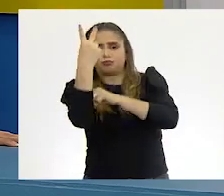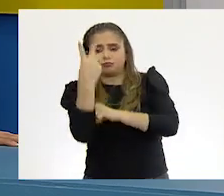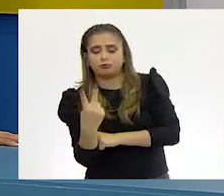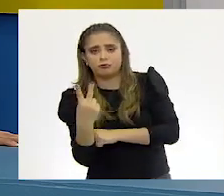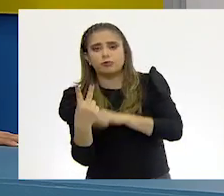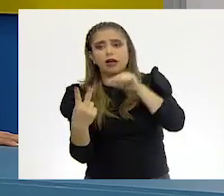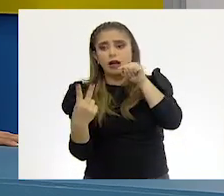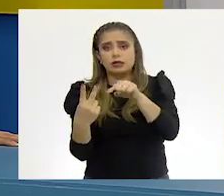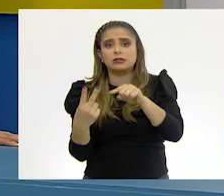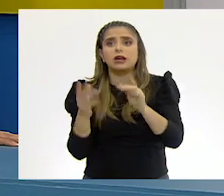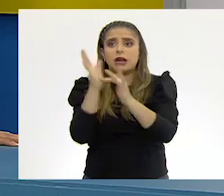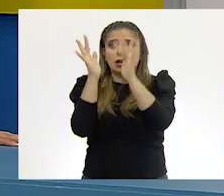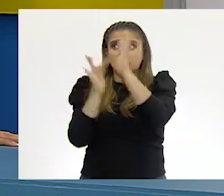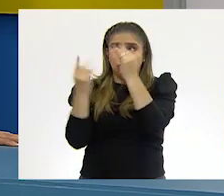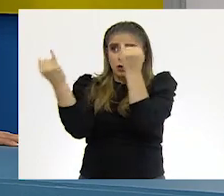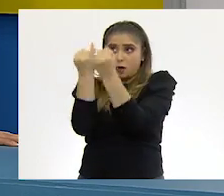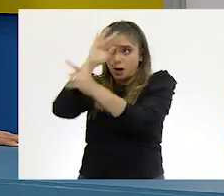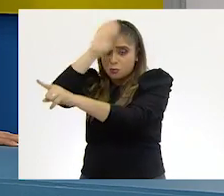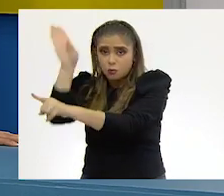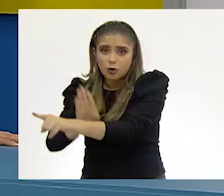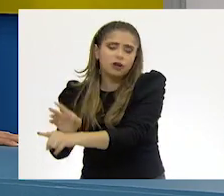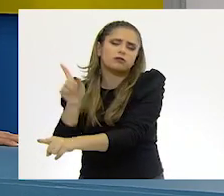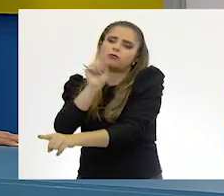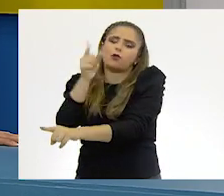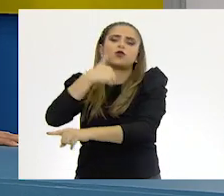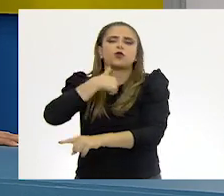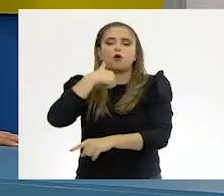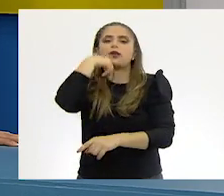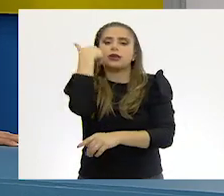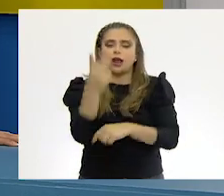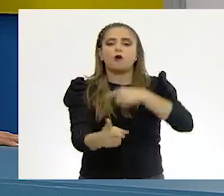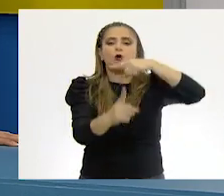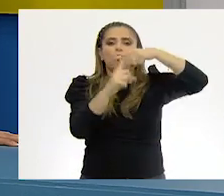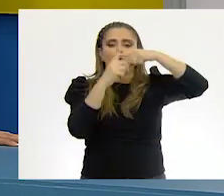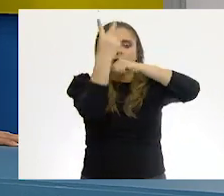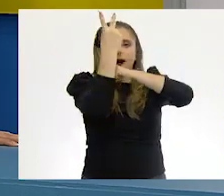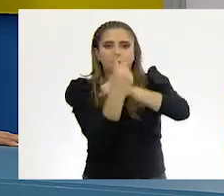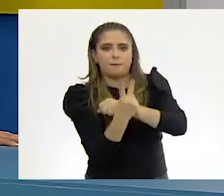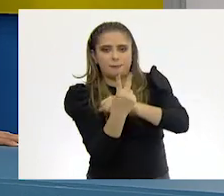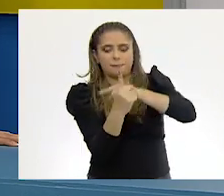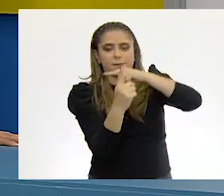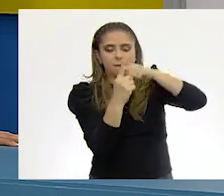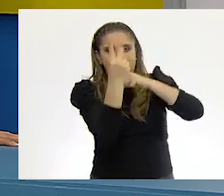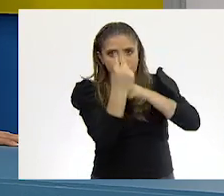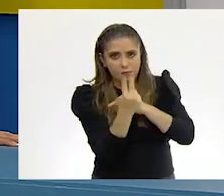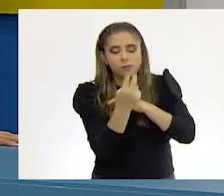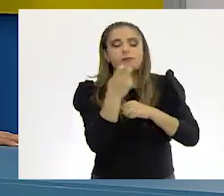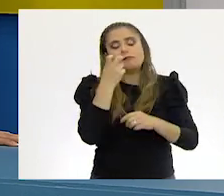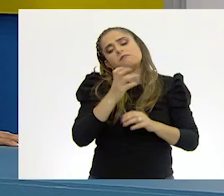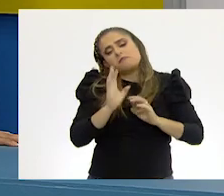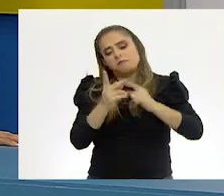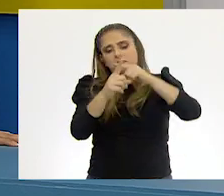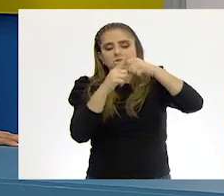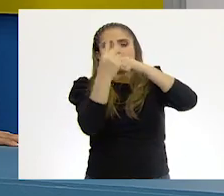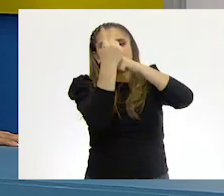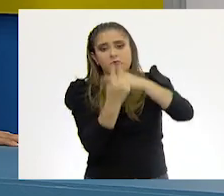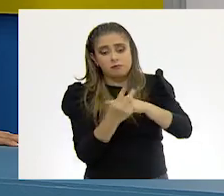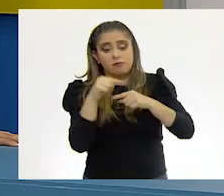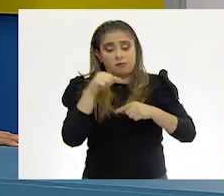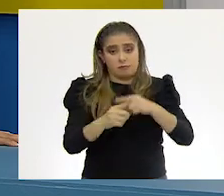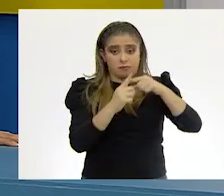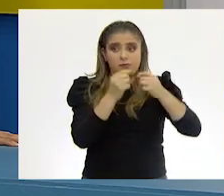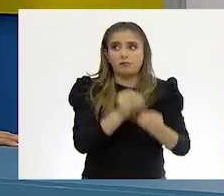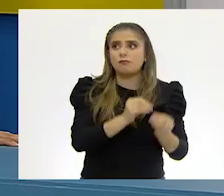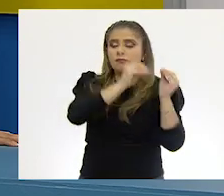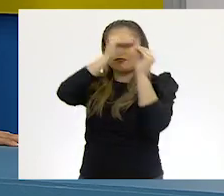quería morir igual que Jesucristo. Su crucifixión fue llevada a cabo en el Monte del Vaticano, donde se encuentra